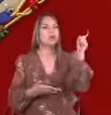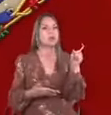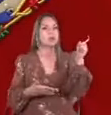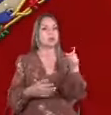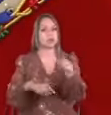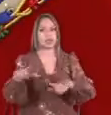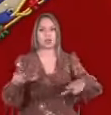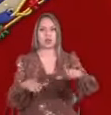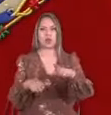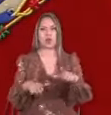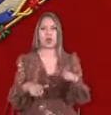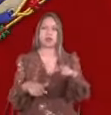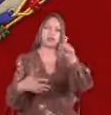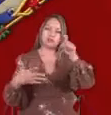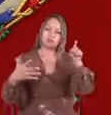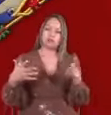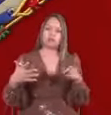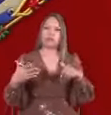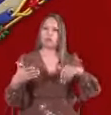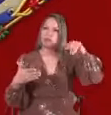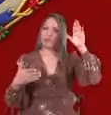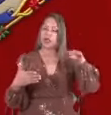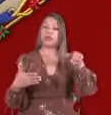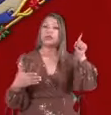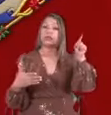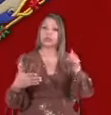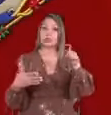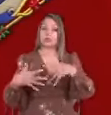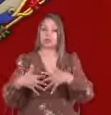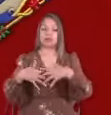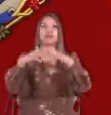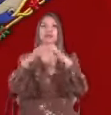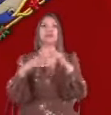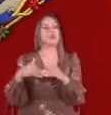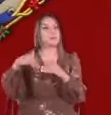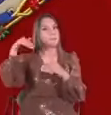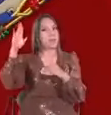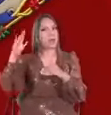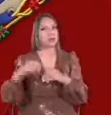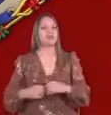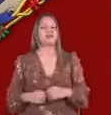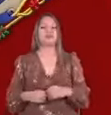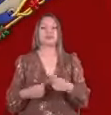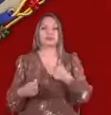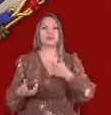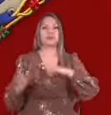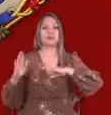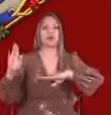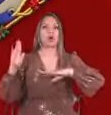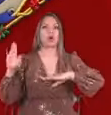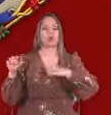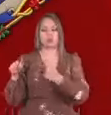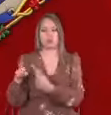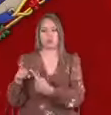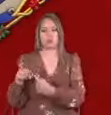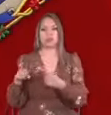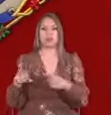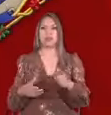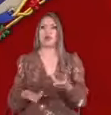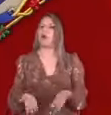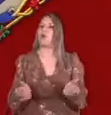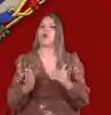más desfavorecidos, es necesario crecer económicamente más que la tasa nacional. Mi compromiso es que Quito vuelva a ser la locomotora